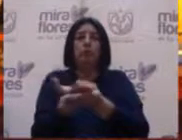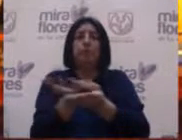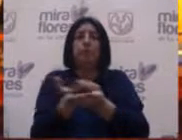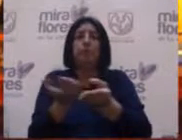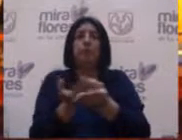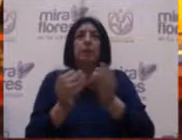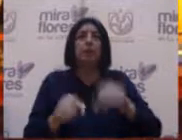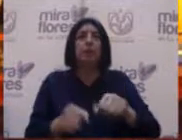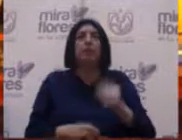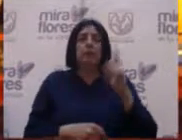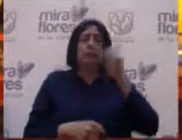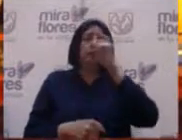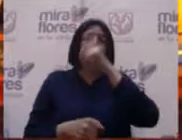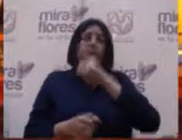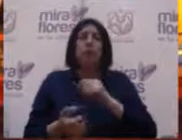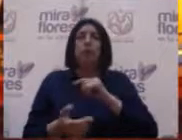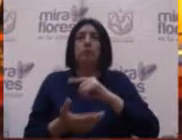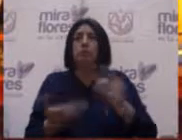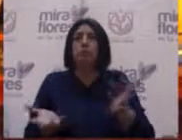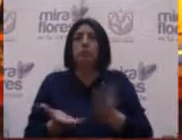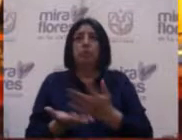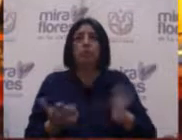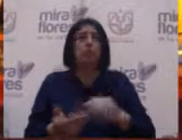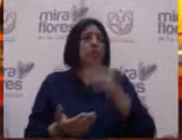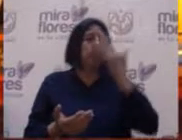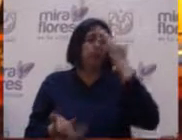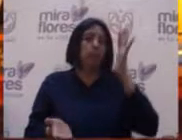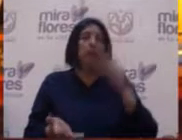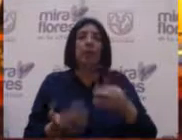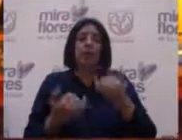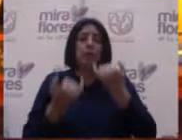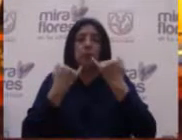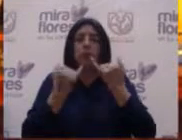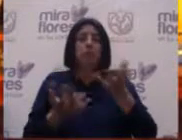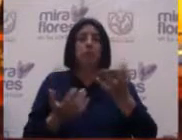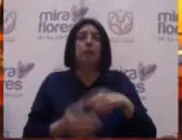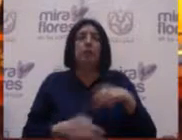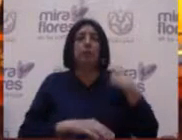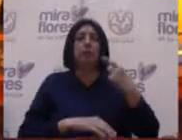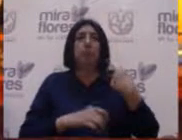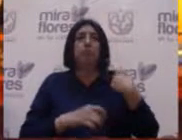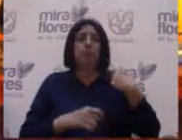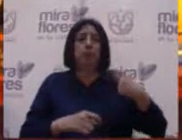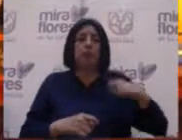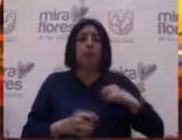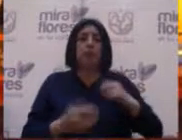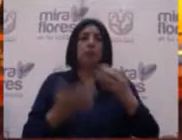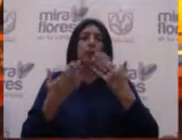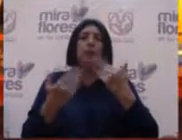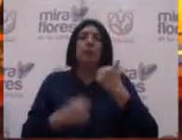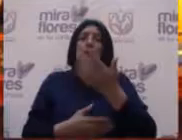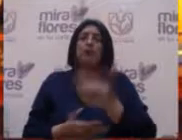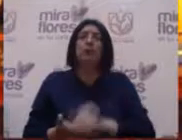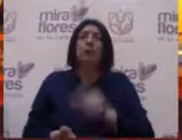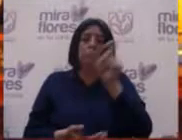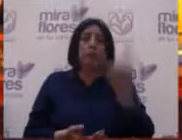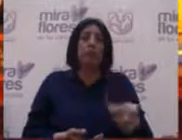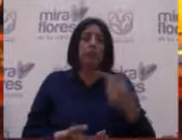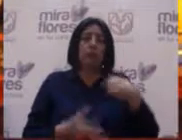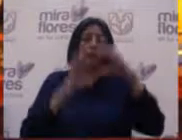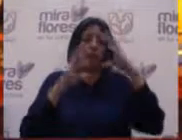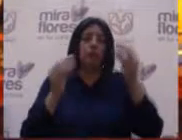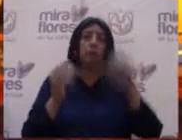cuales se dificultaban aún más por su desconocimiento del idioma español. Gracias a la excelente atención de su equipo, el señor Dreysen pudo regresar